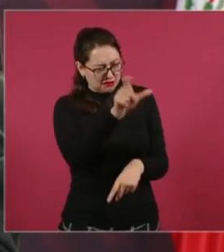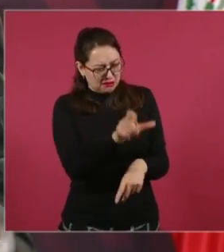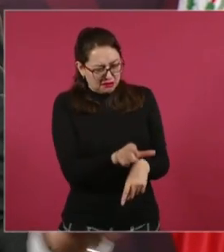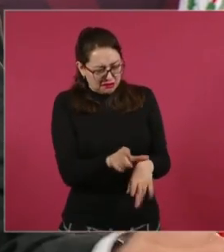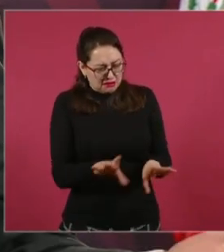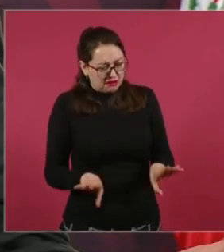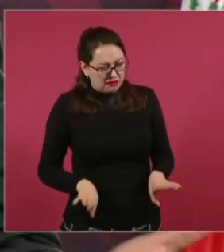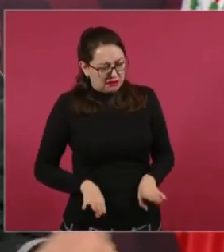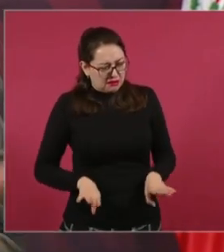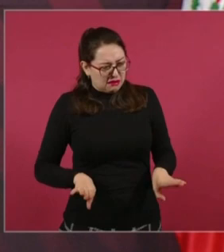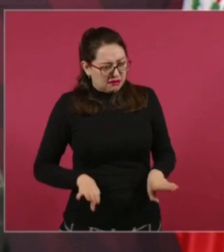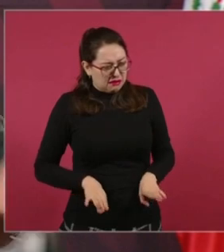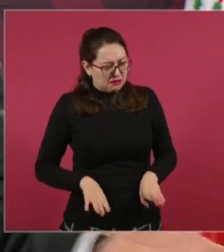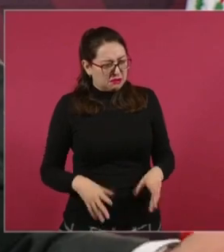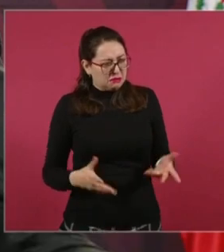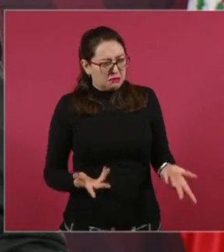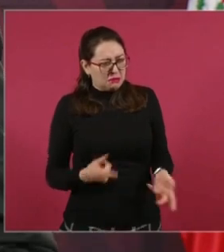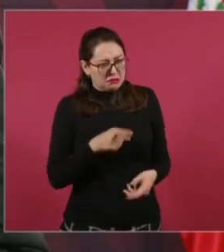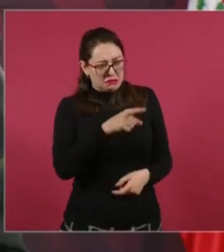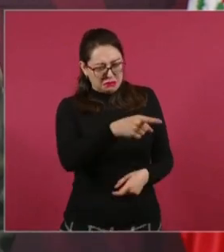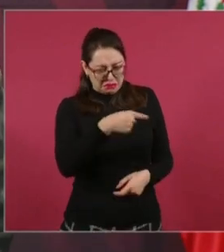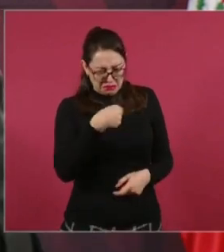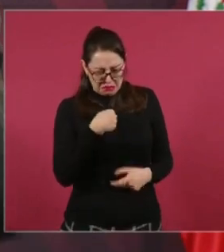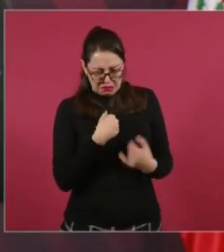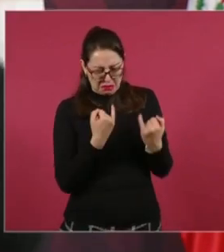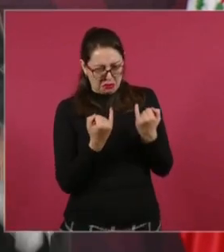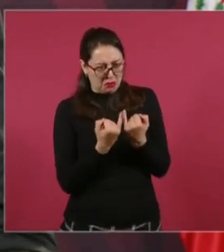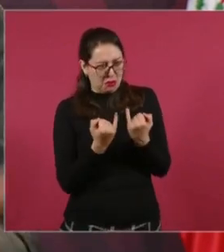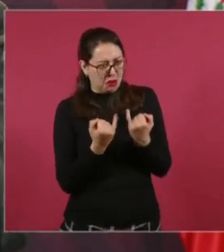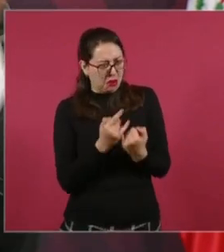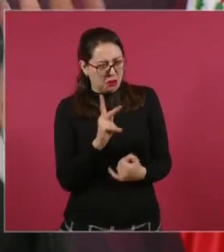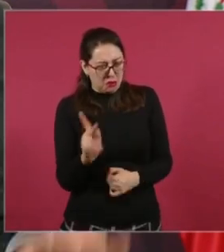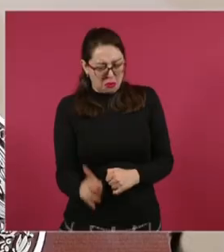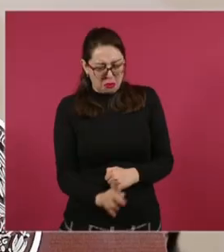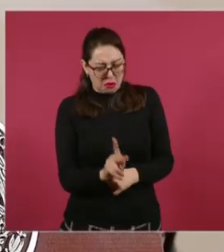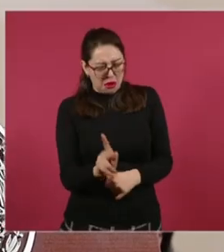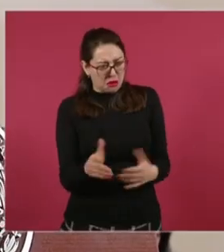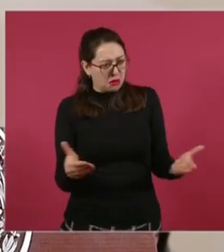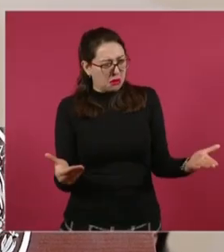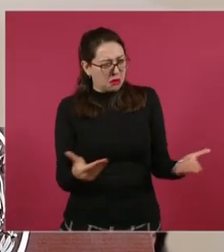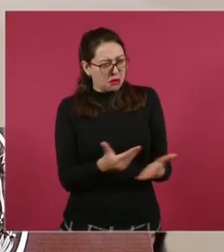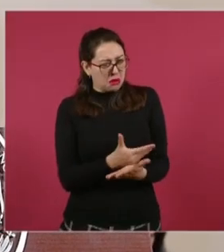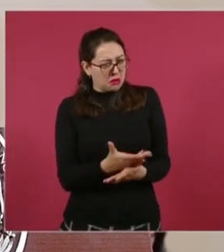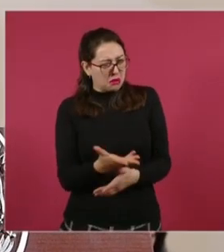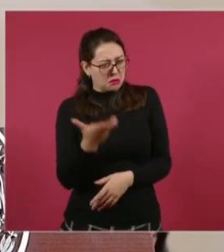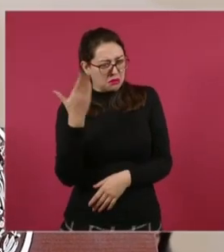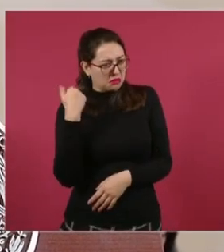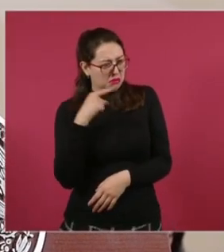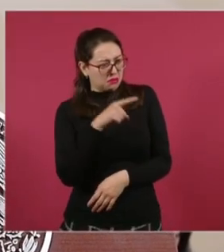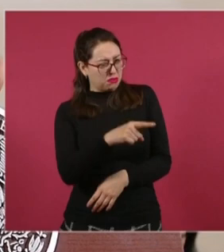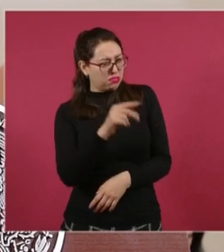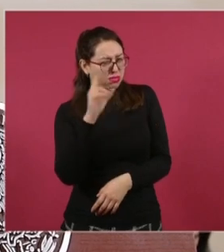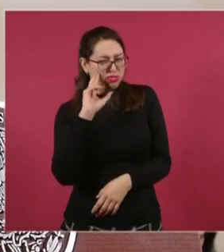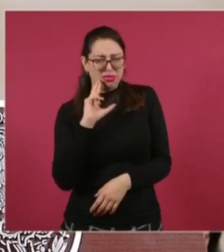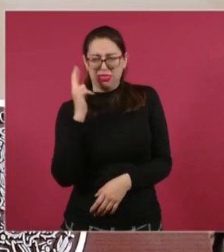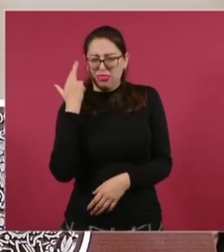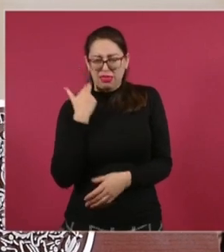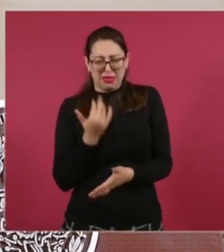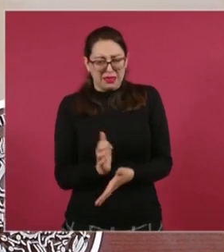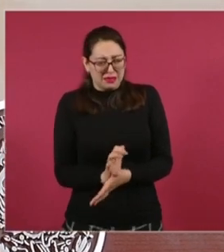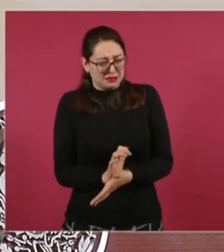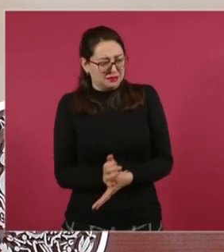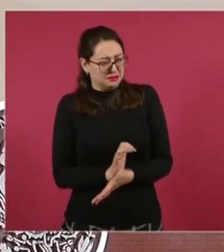que son paisanos nuestros, vienen como yo y como muchos de los pueblos, de repente racistas. ¿De dónde